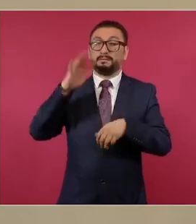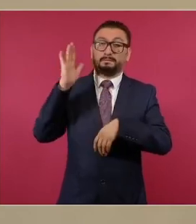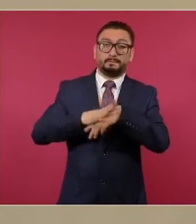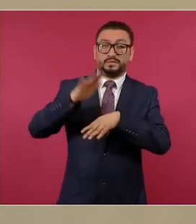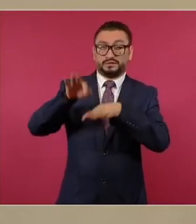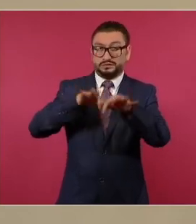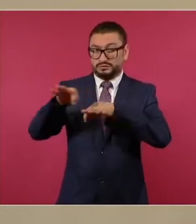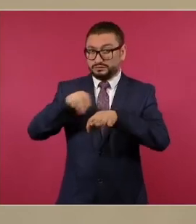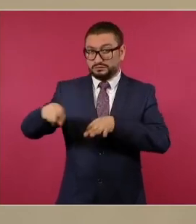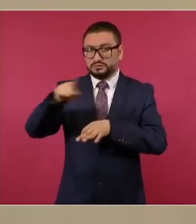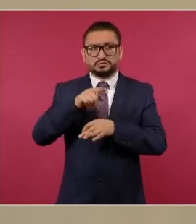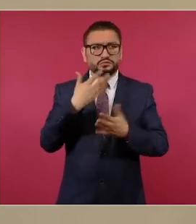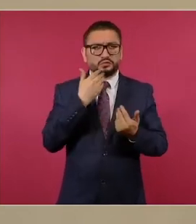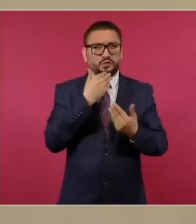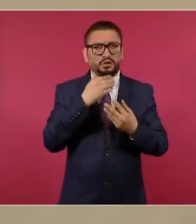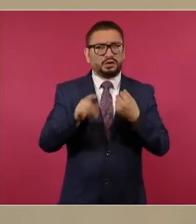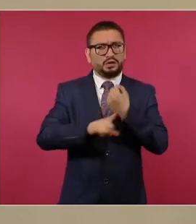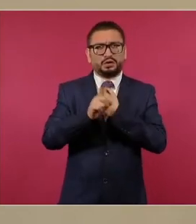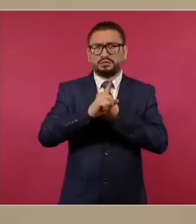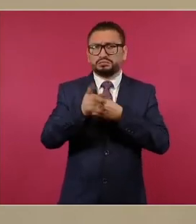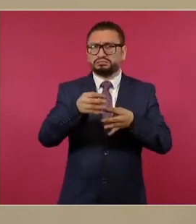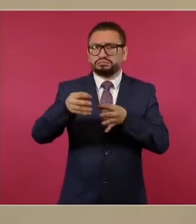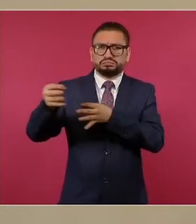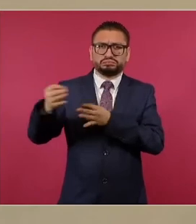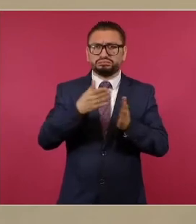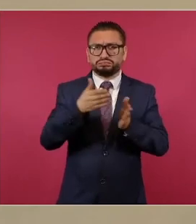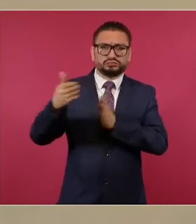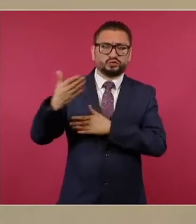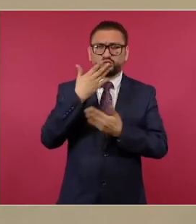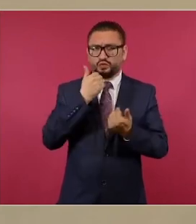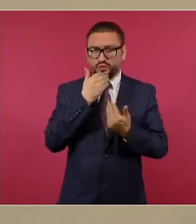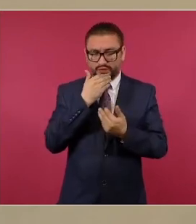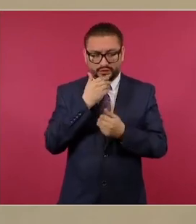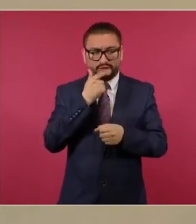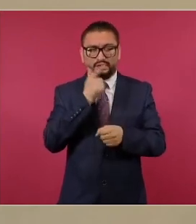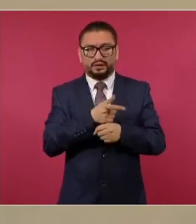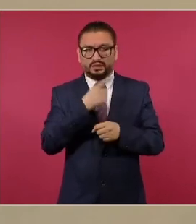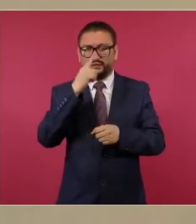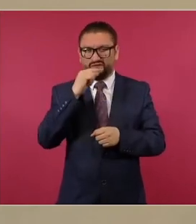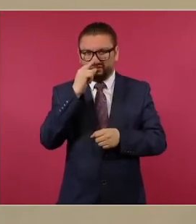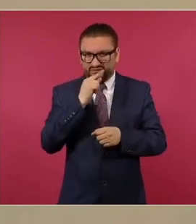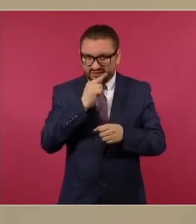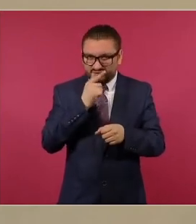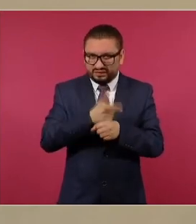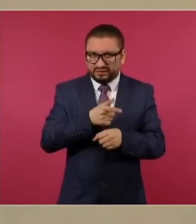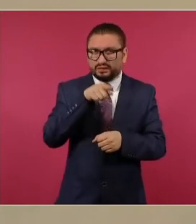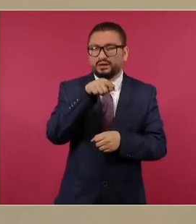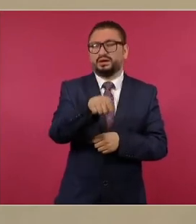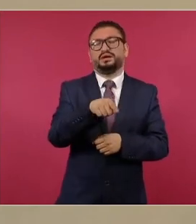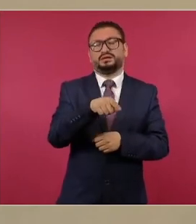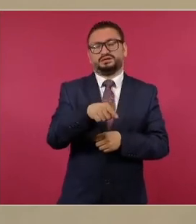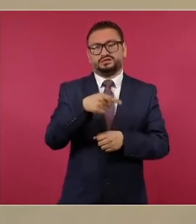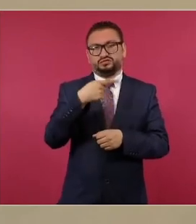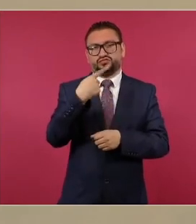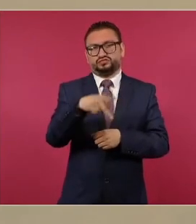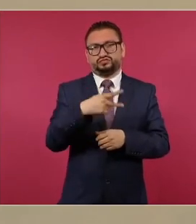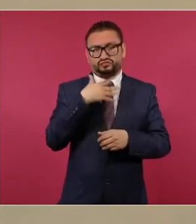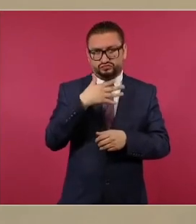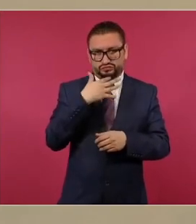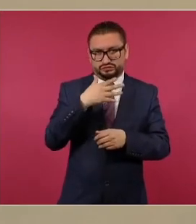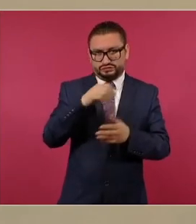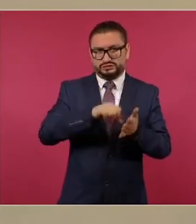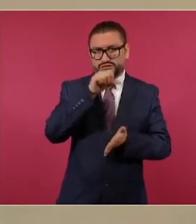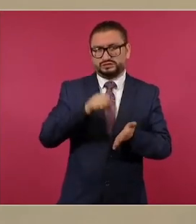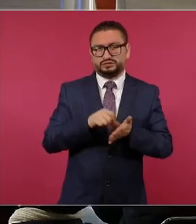trabajo, no presentan estas dilaciones, lo que indica posibles fallas específicas en la gestión del Centro de